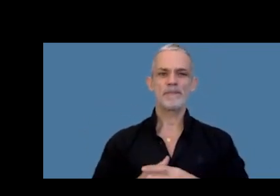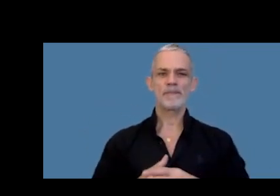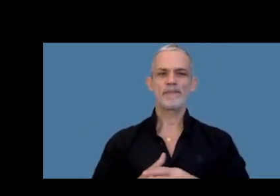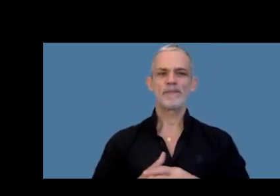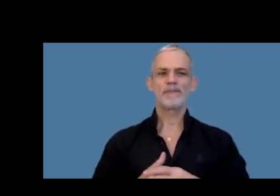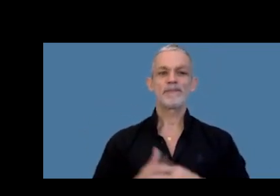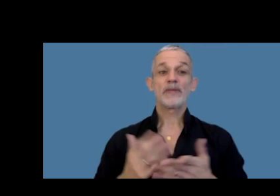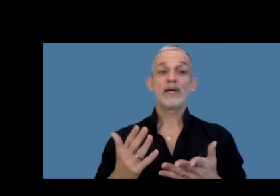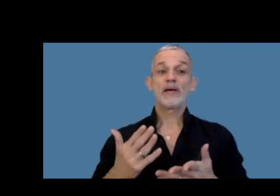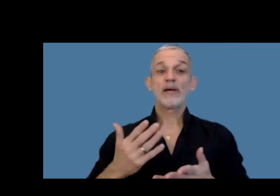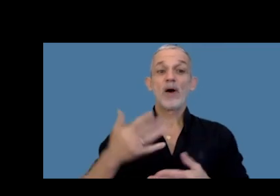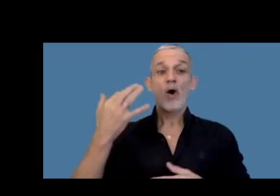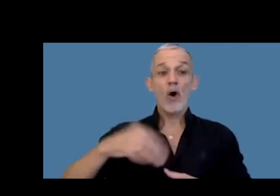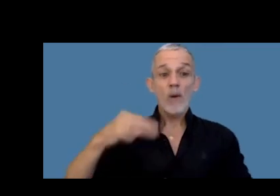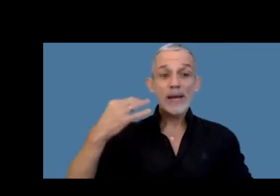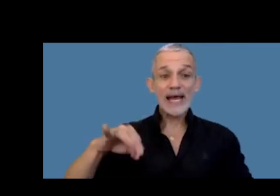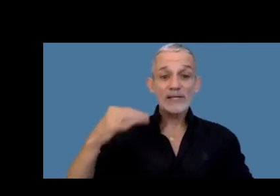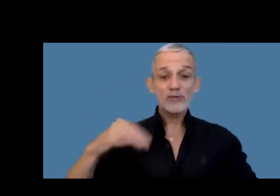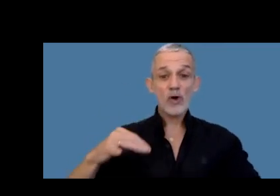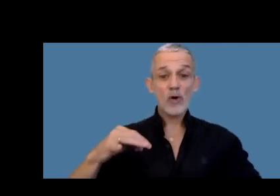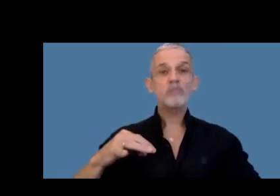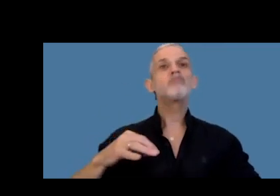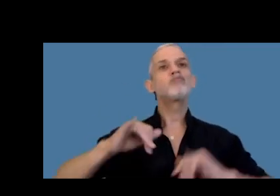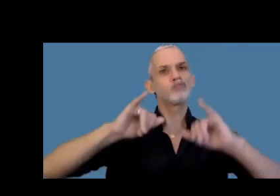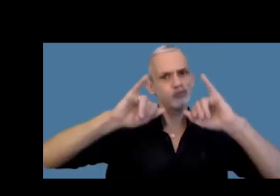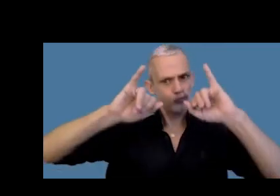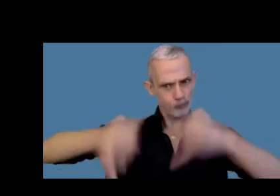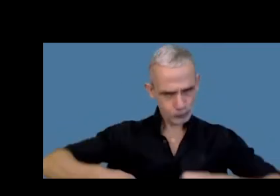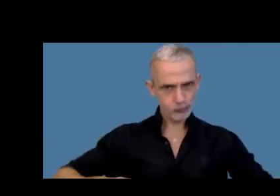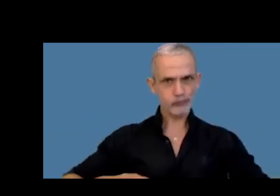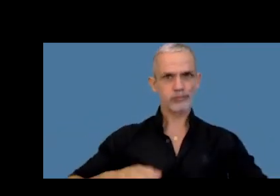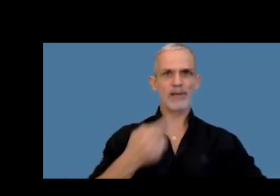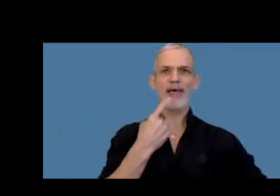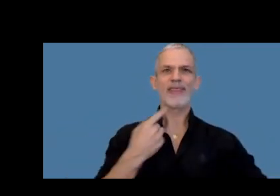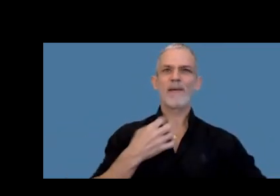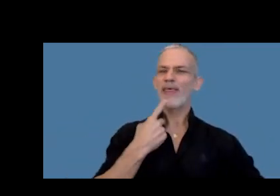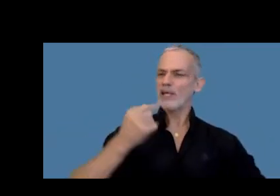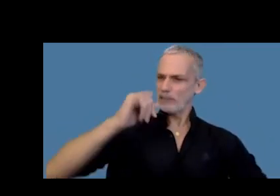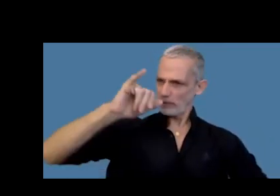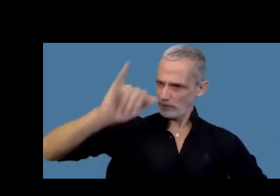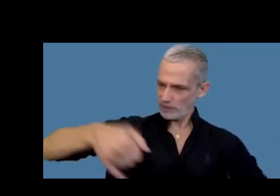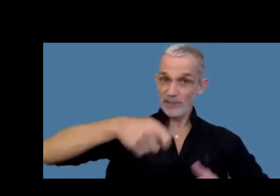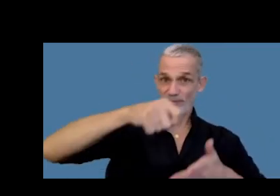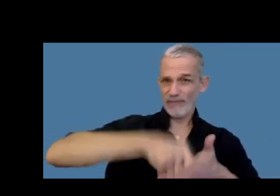presten su consentimiento para la realización de esa práctica.